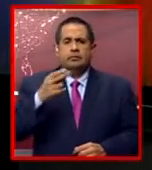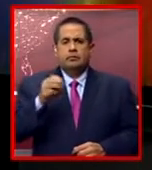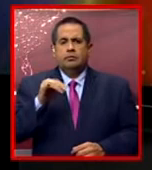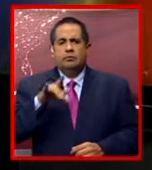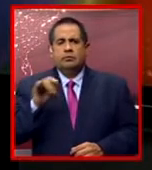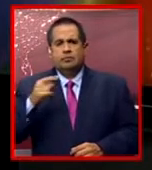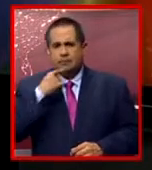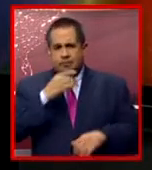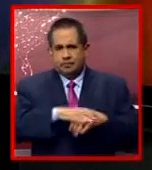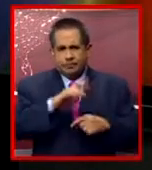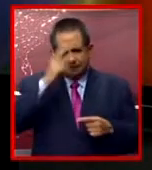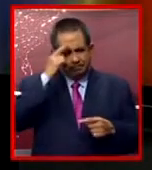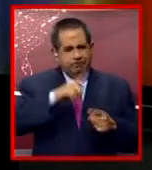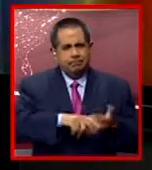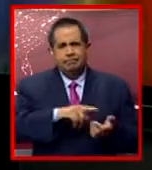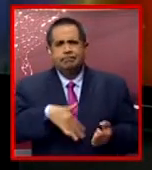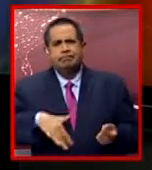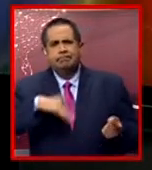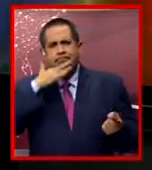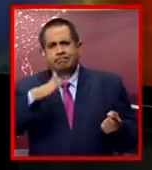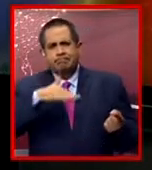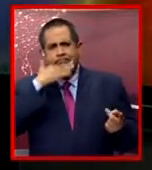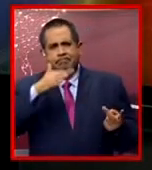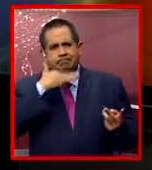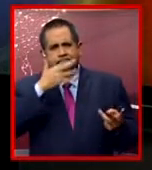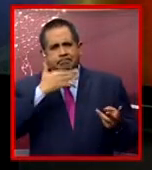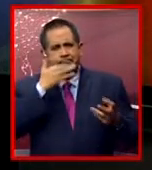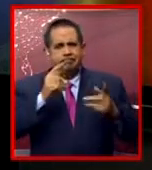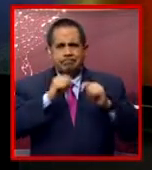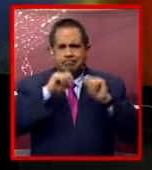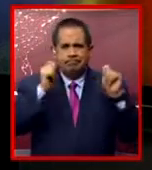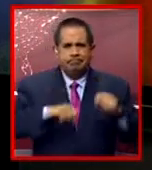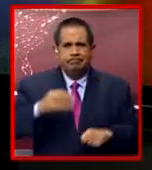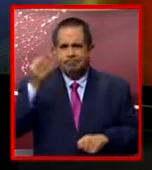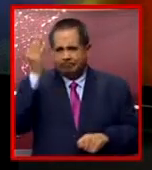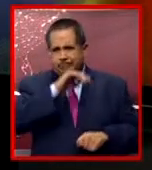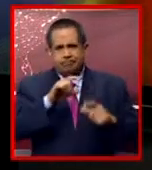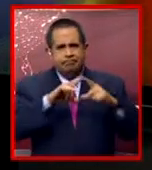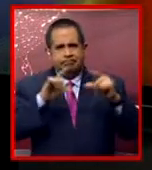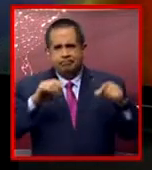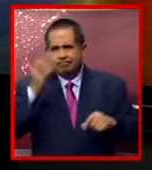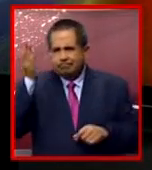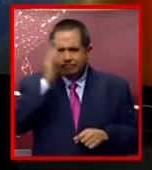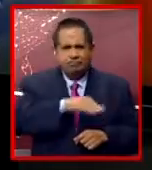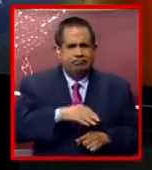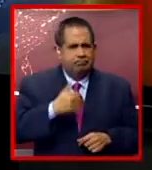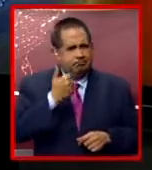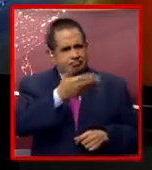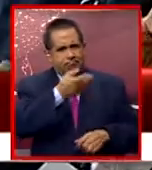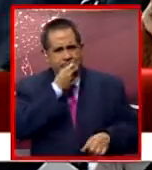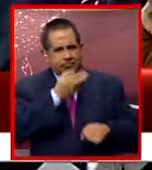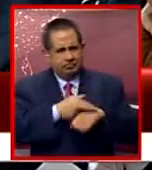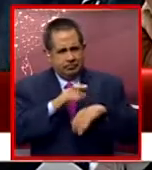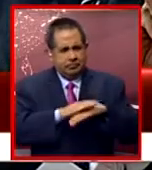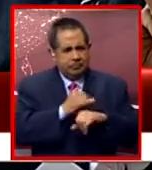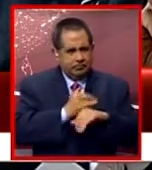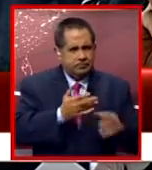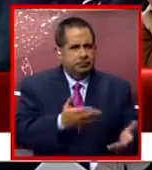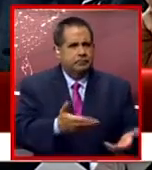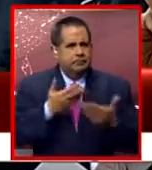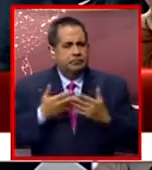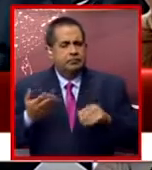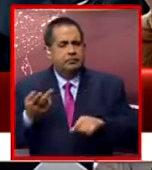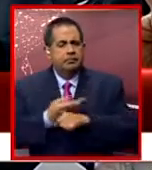recordó numerosos actos de corrupción que han derivado en venta de títulos y cédulas falsas, por lo que pidió al secretario informar sobre el estado que